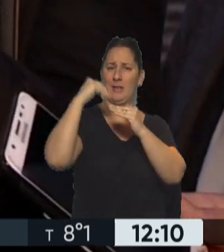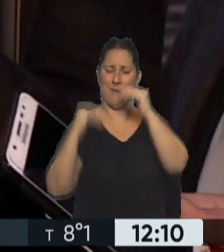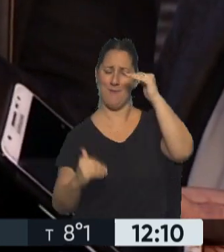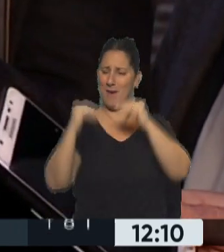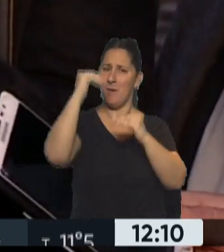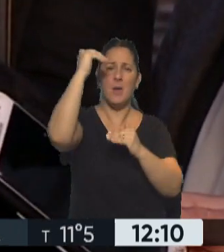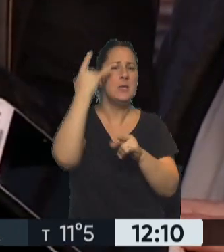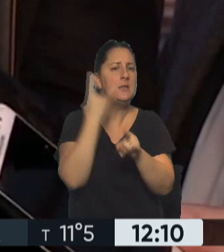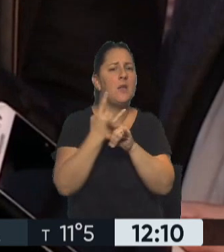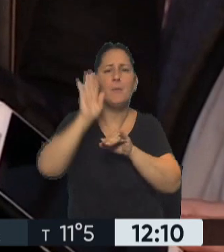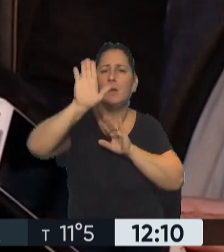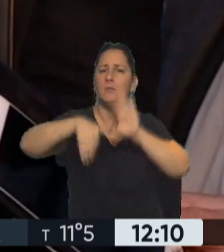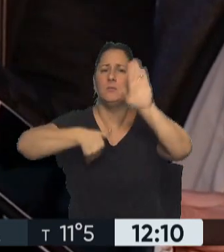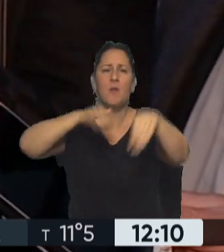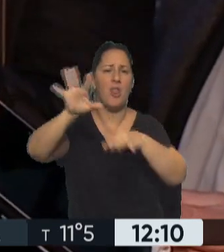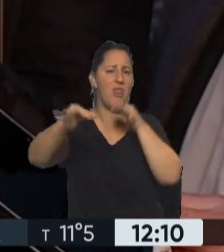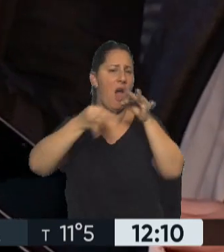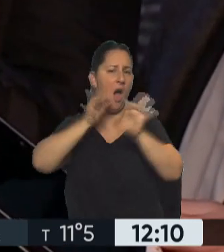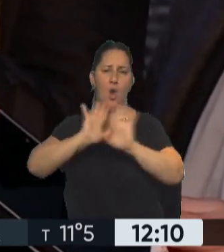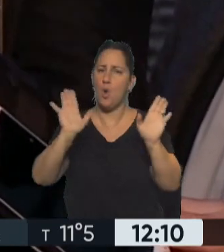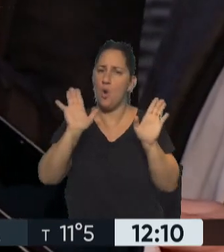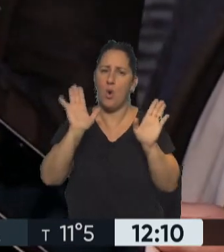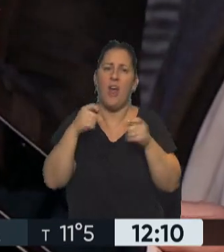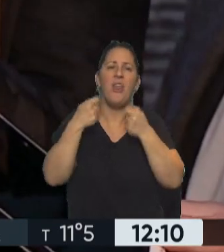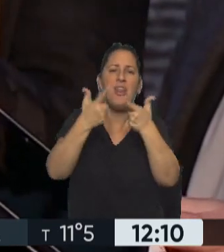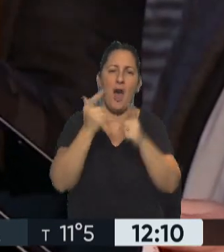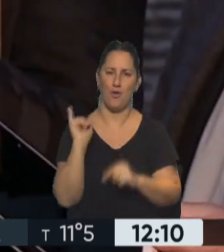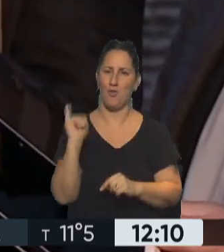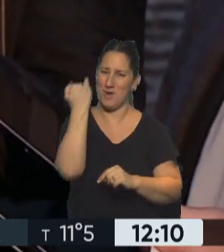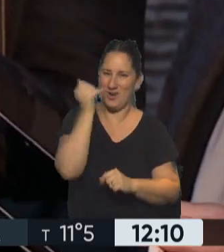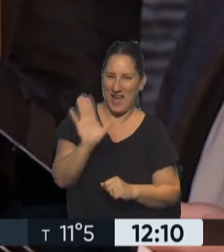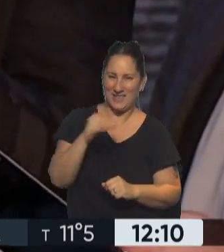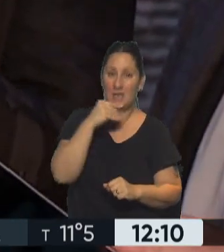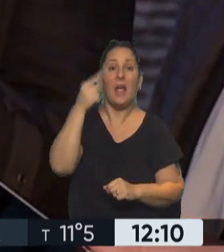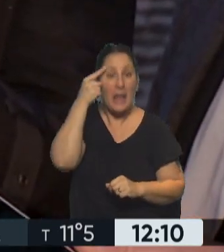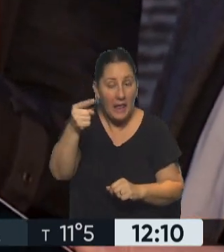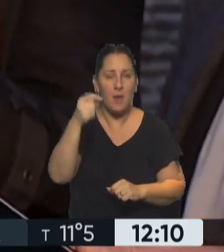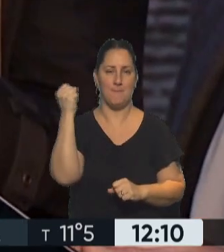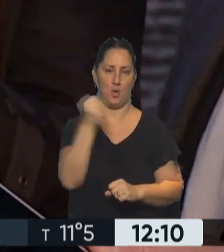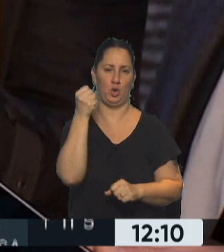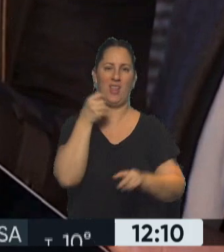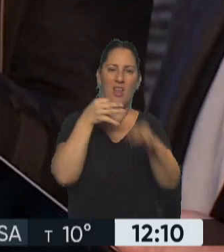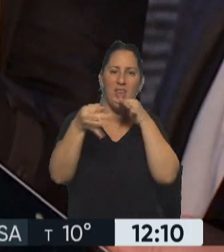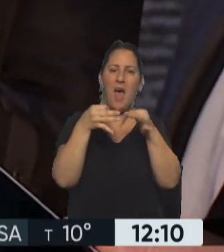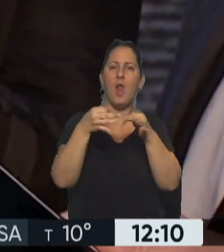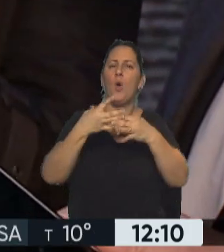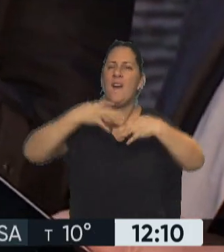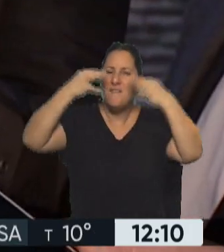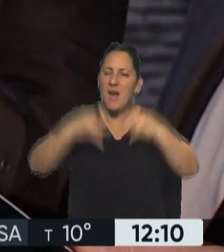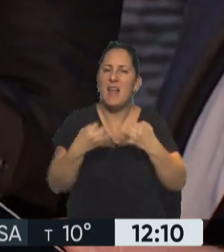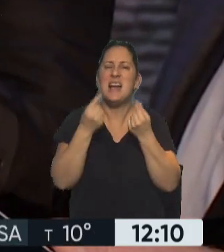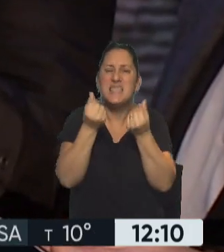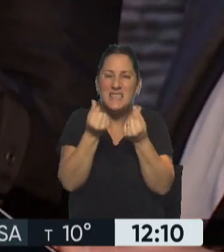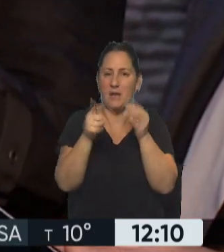unos o con otros, la verdad es que él siempre intenta hacerlo mejor. Y cree en el diálogo, cree en la legitimidad, en